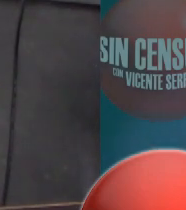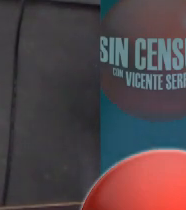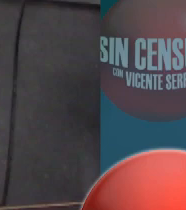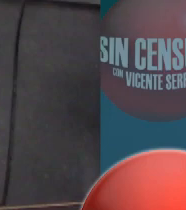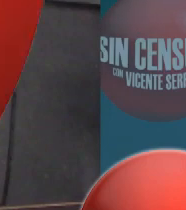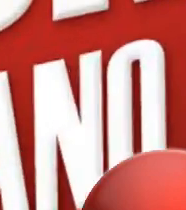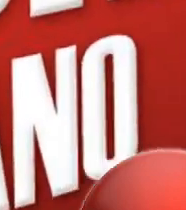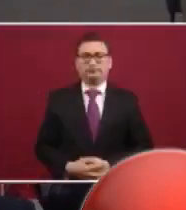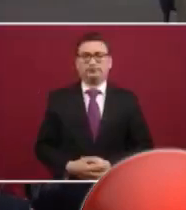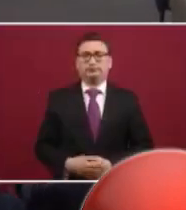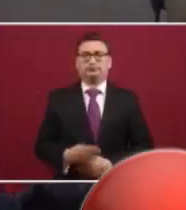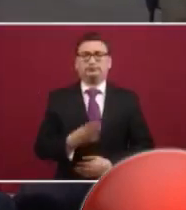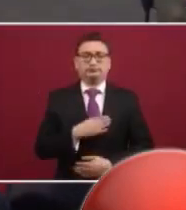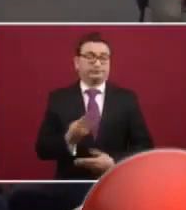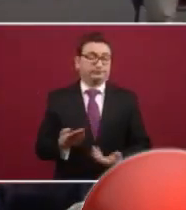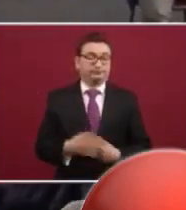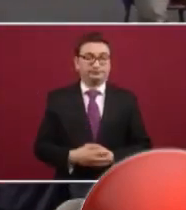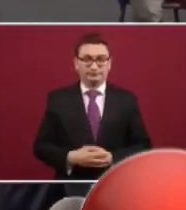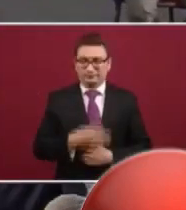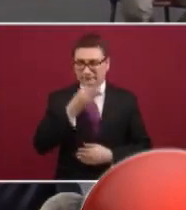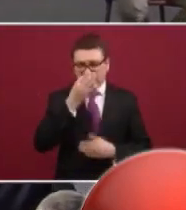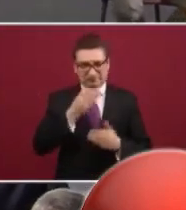Nacional.